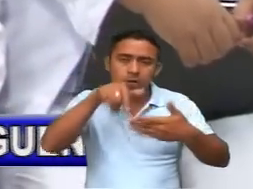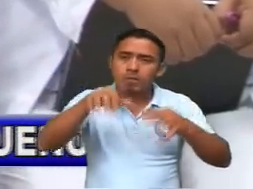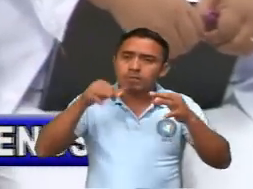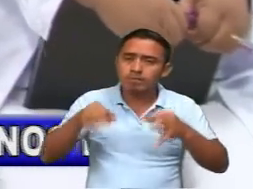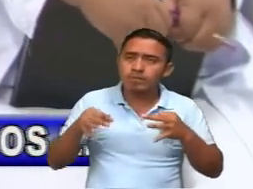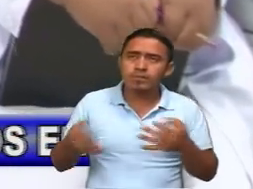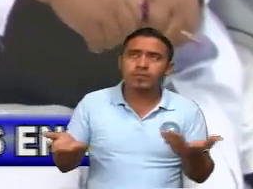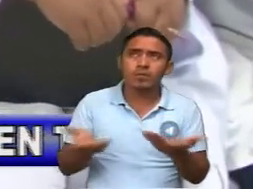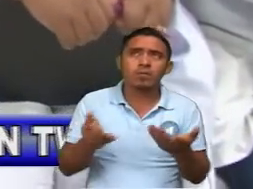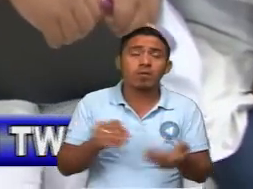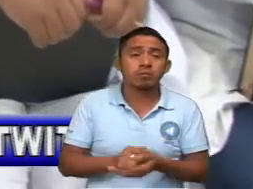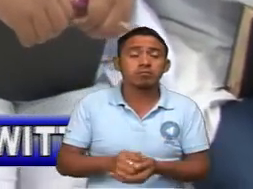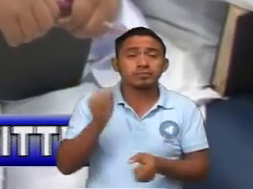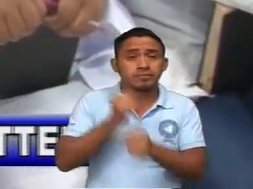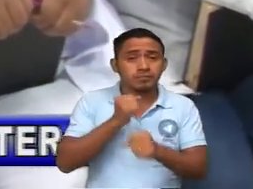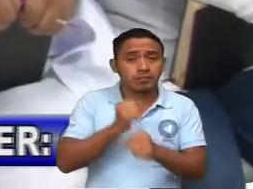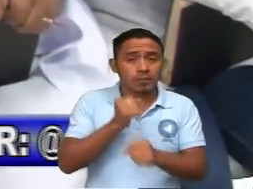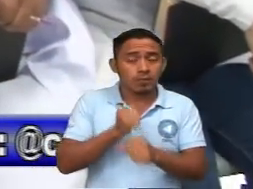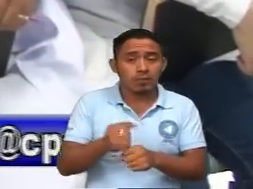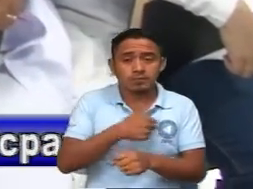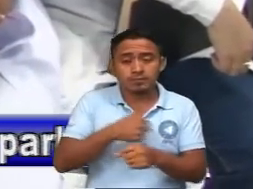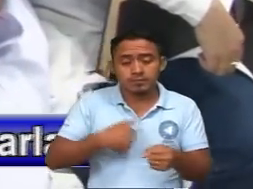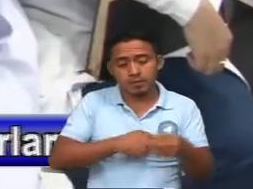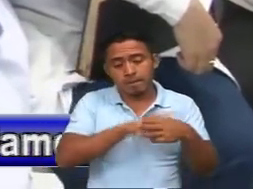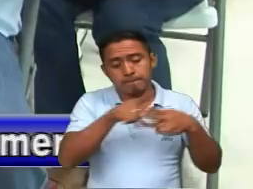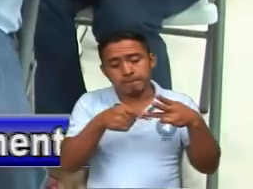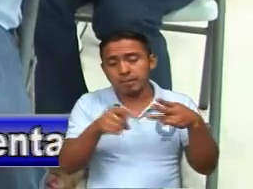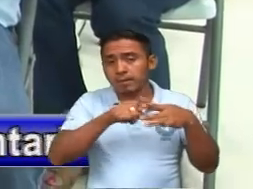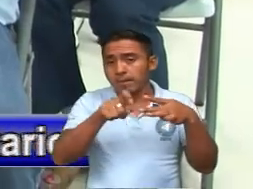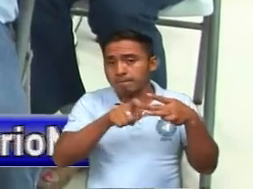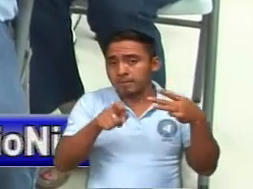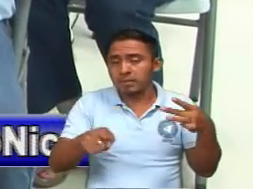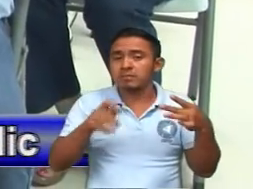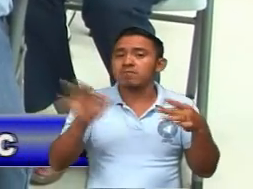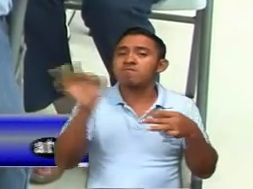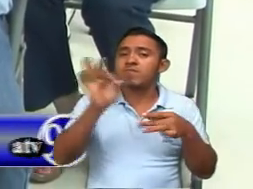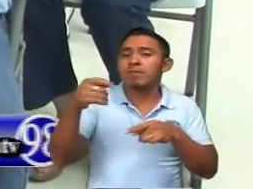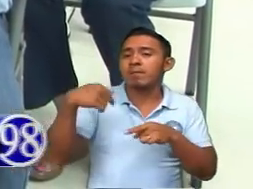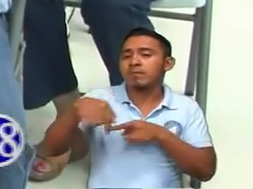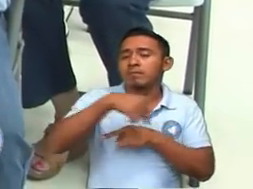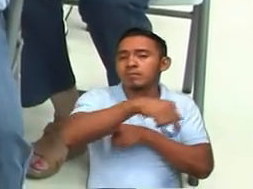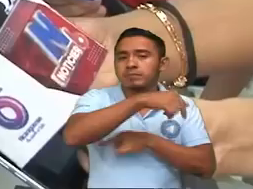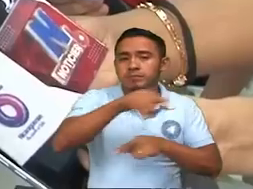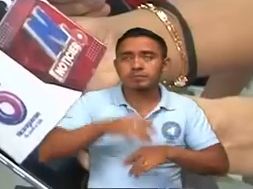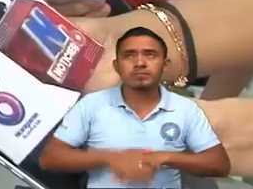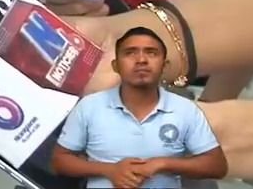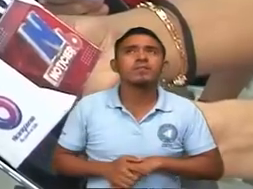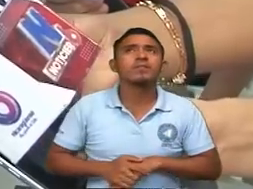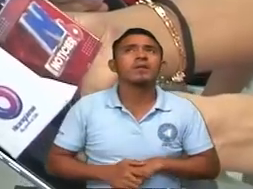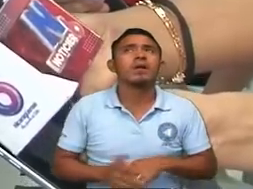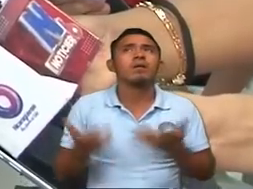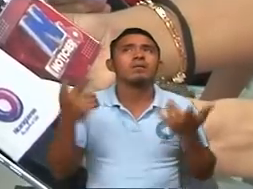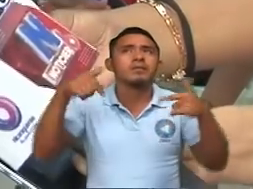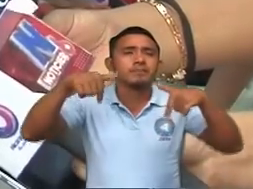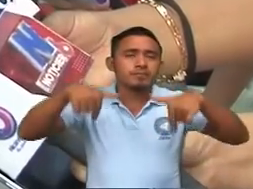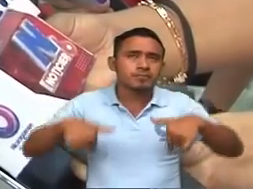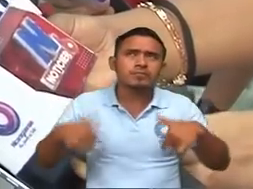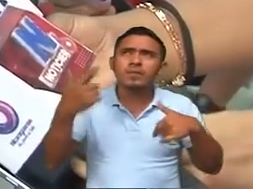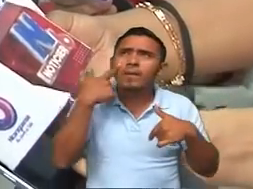de los servicios médicos desarrollados en el primer trimestre del año a nivel municipal. Vamos a valorar cómo